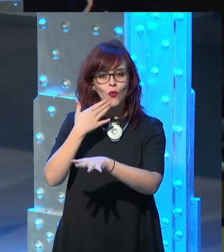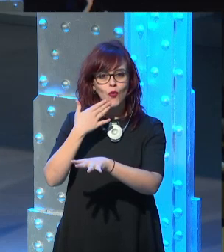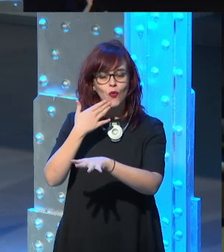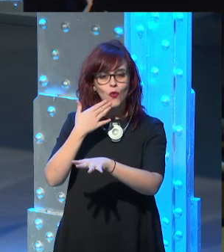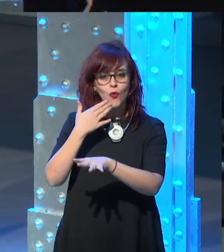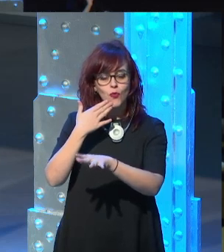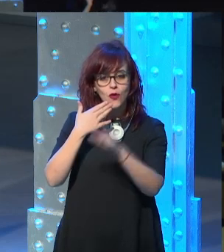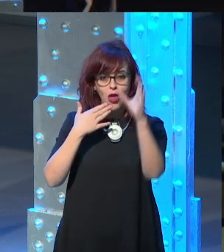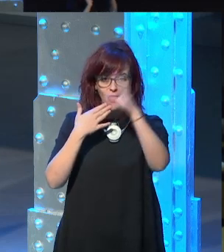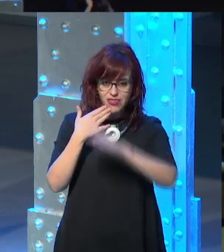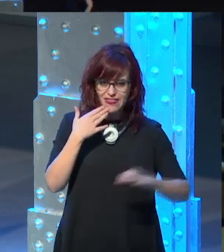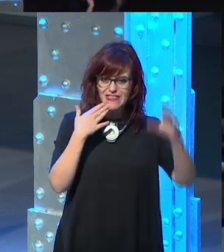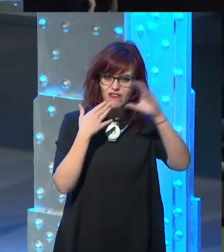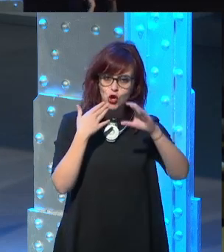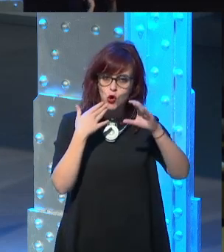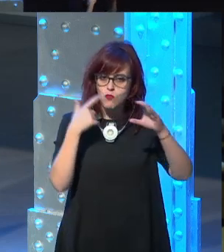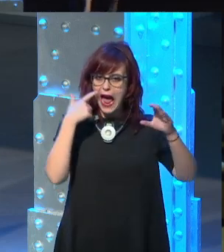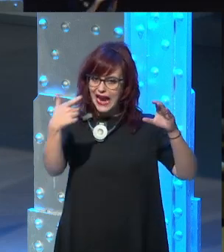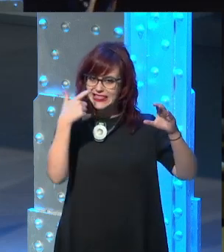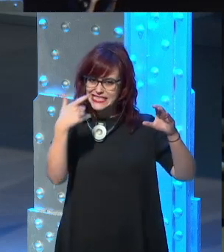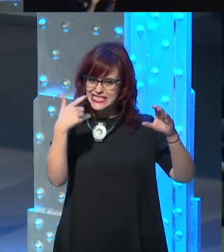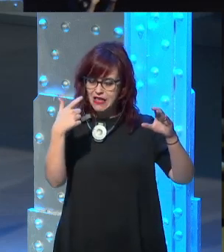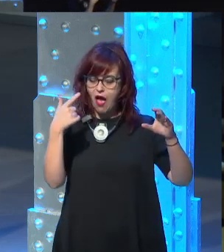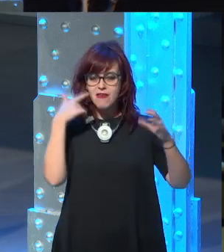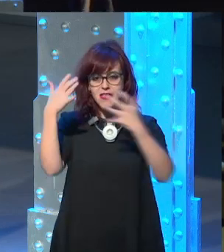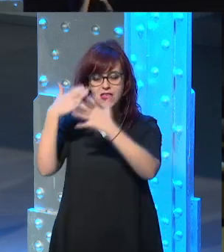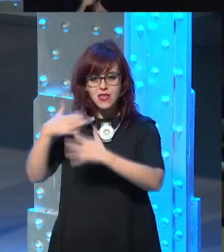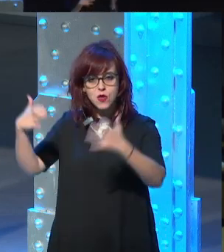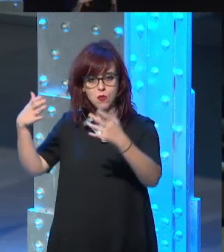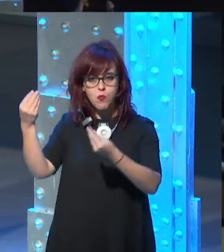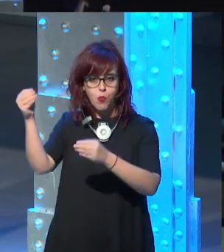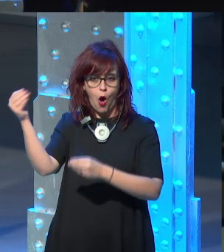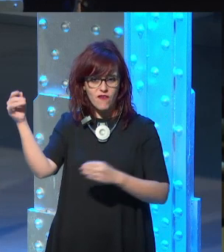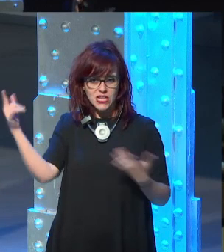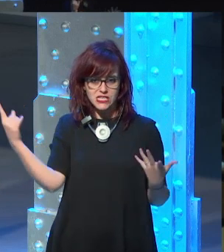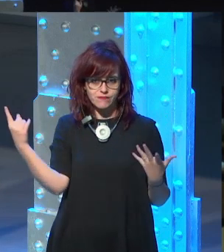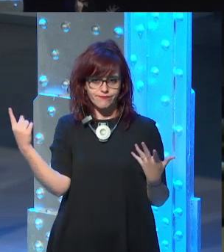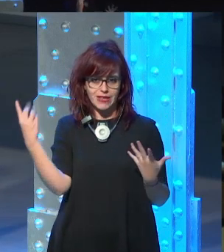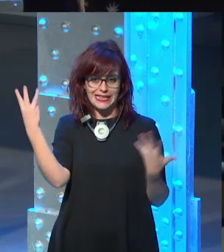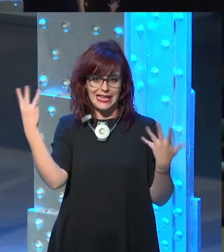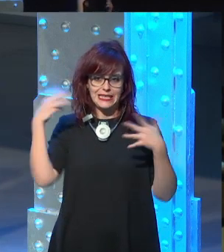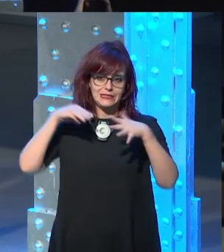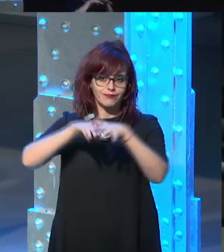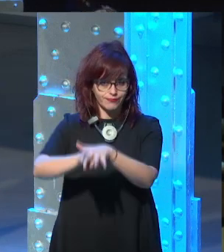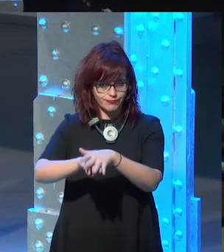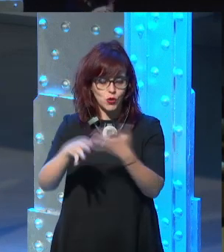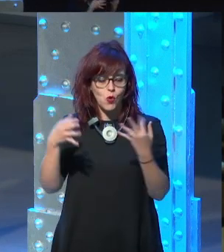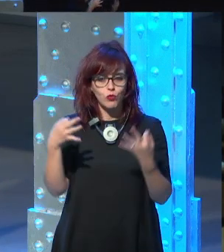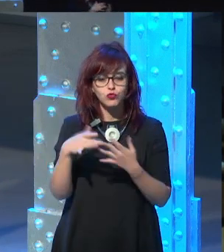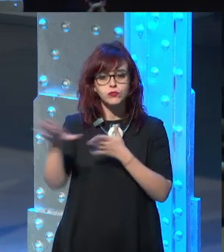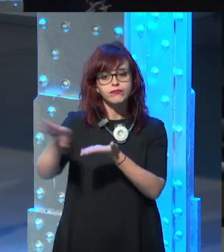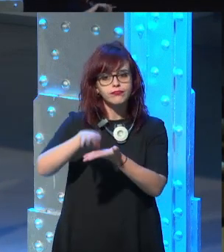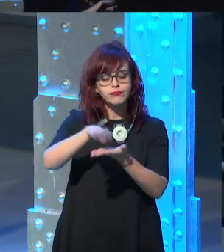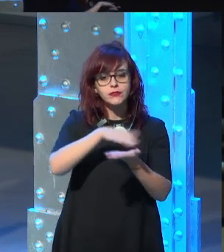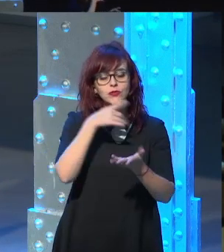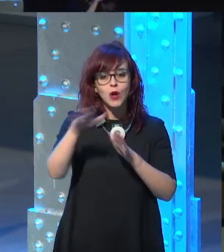un científico, un artista y audiencia juvenil. Entonces, el que se va a encargar de reclutar